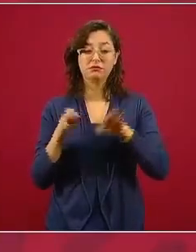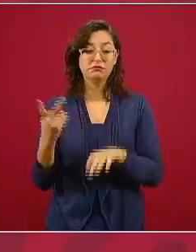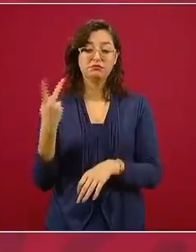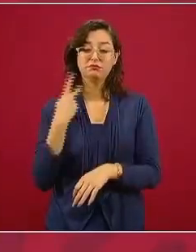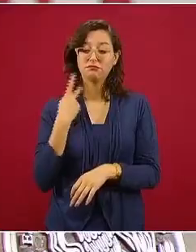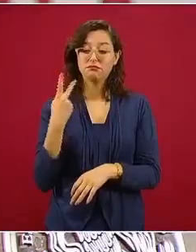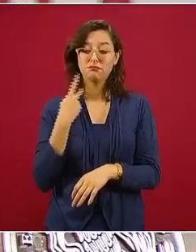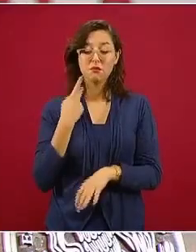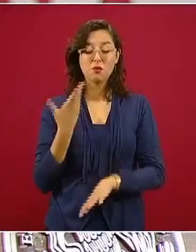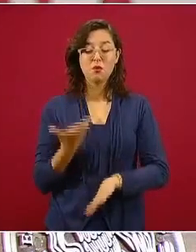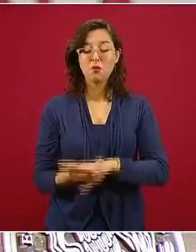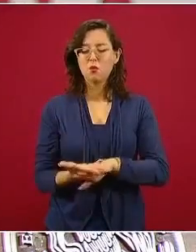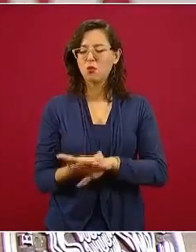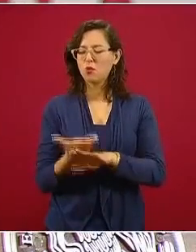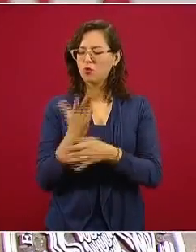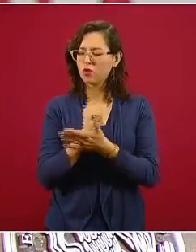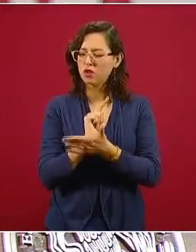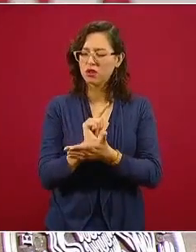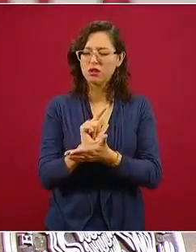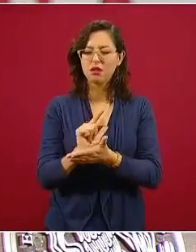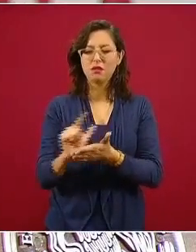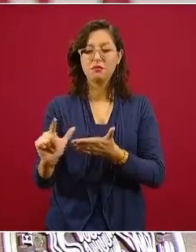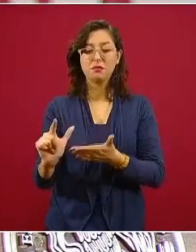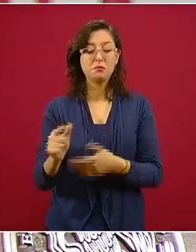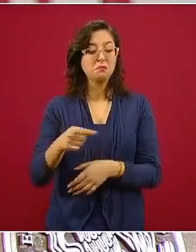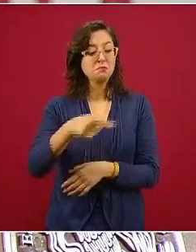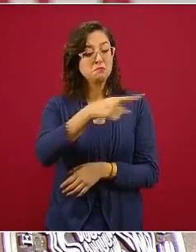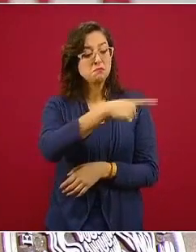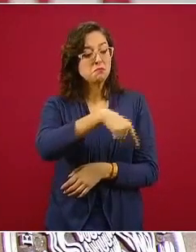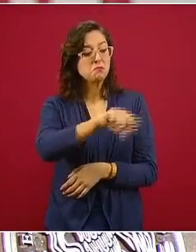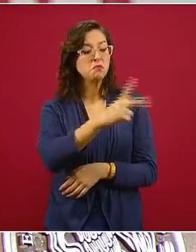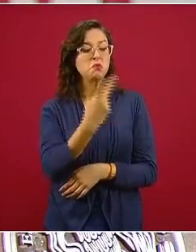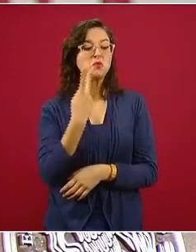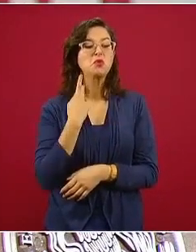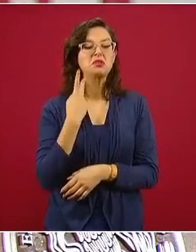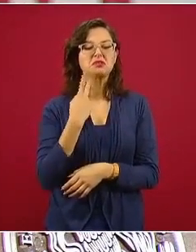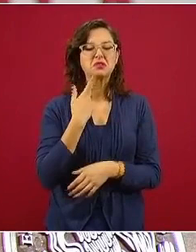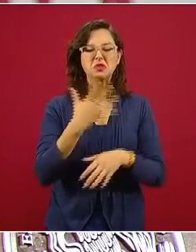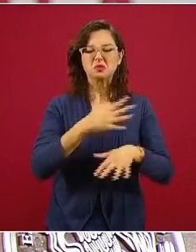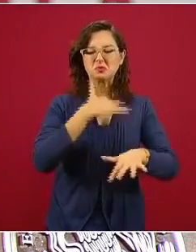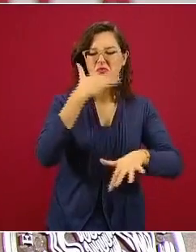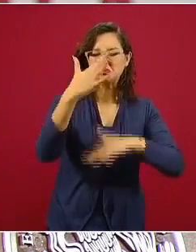que ni los más sucios políticos han podido mancharla.